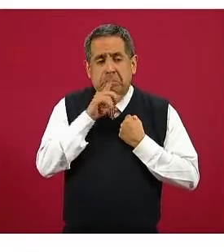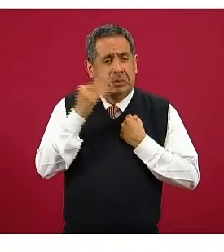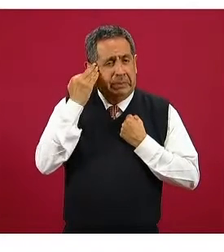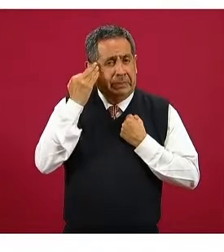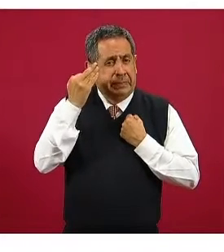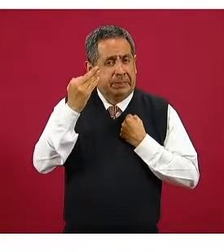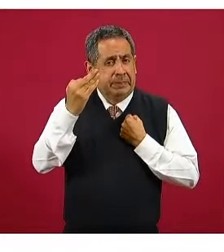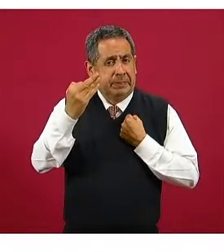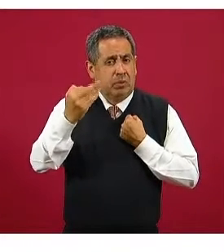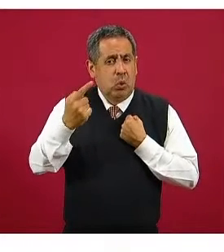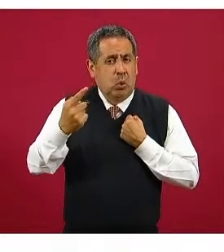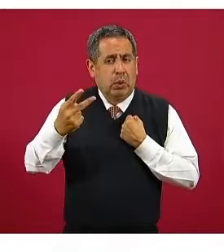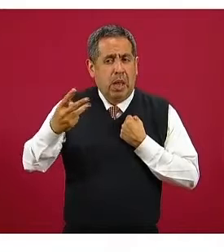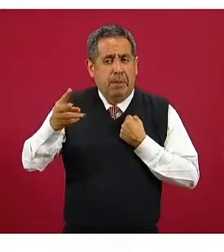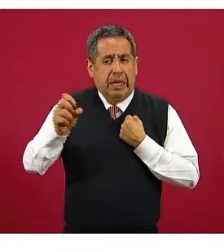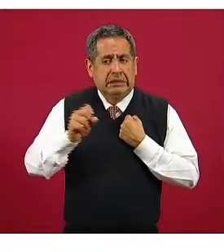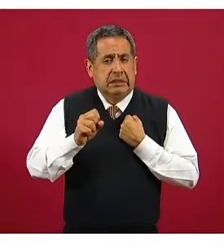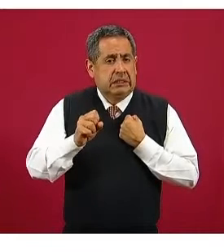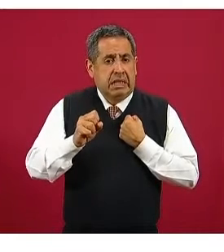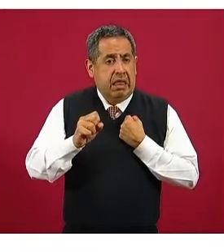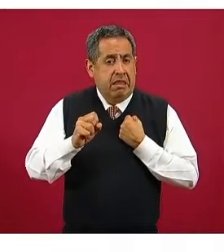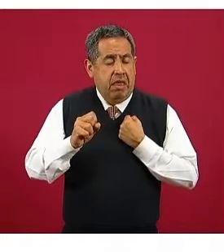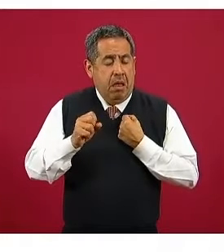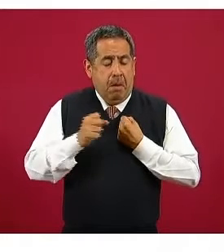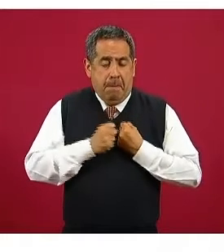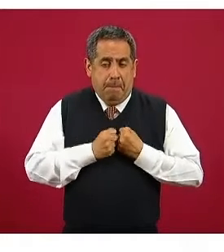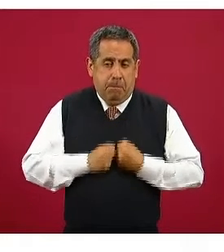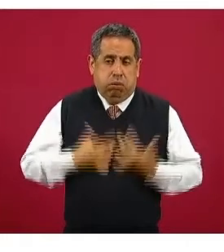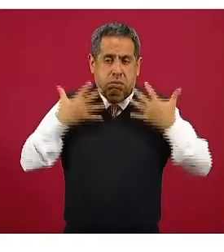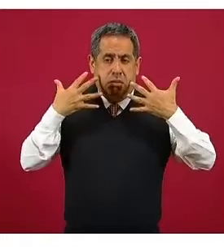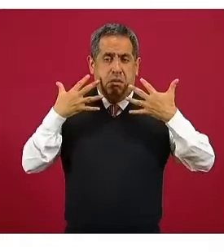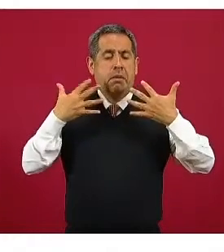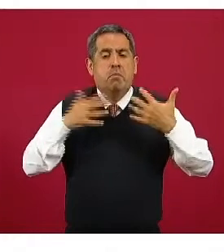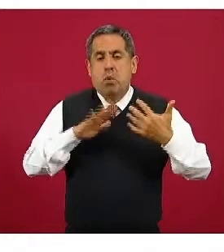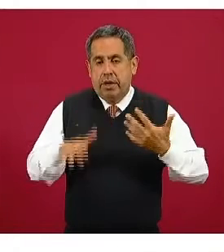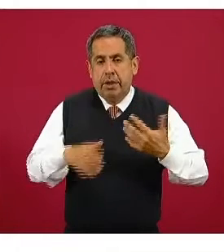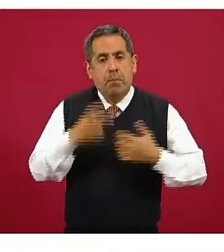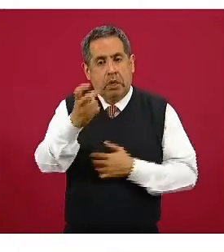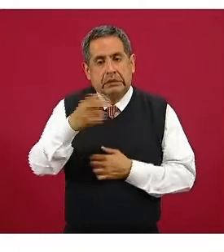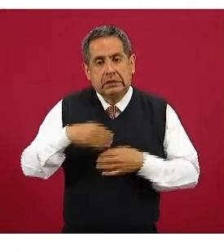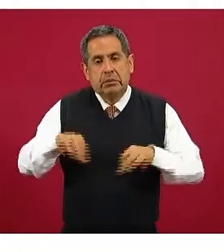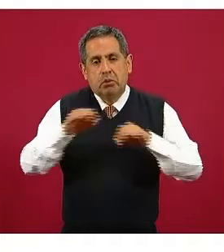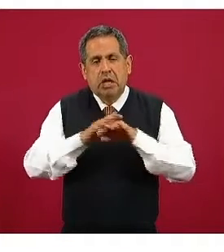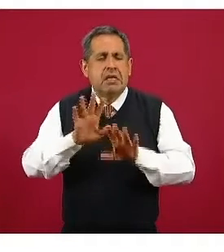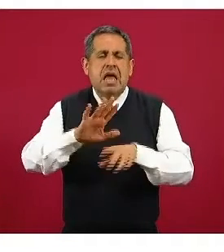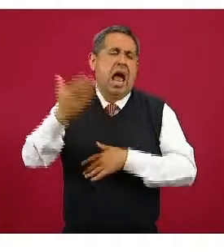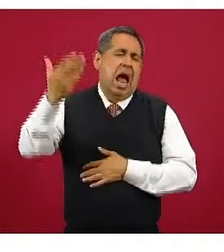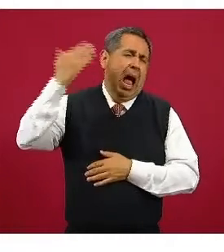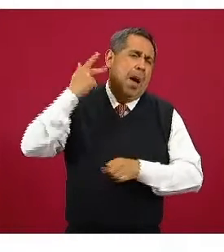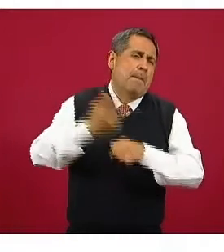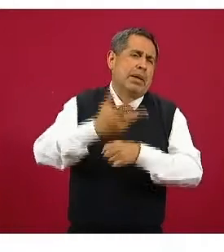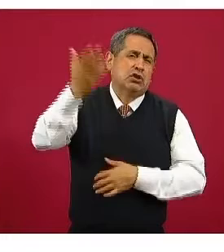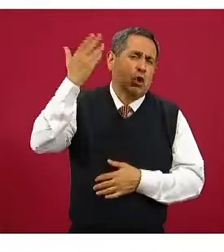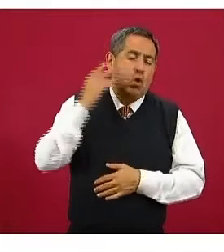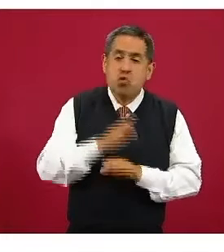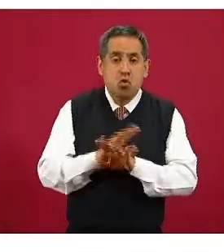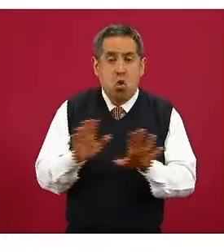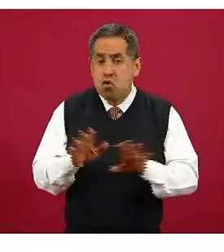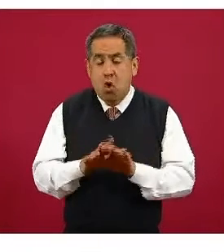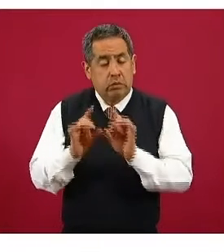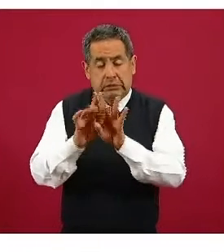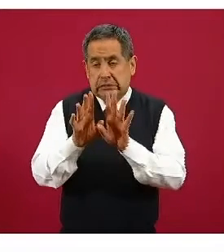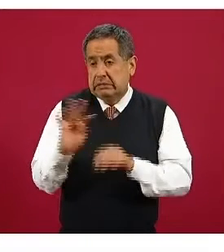varios meses. Entonces, por eso es importante no perder y no decir, bueno, es que fue hace mucho. No, cualquier